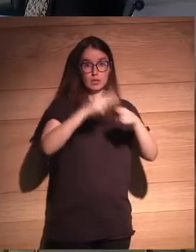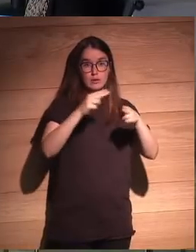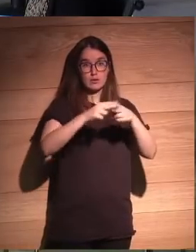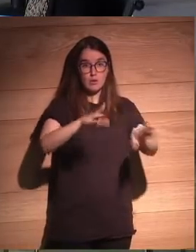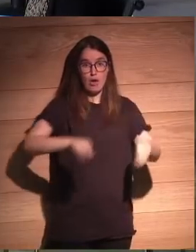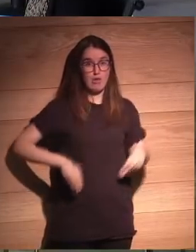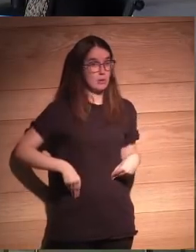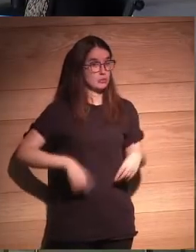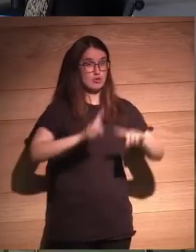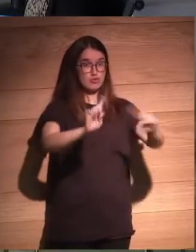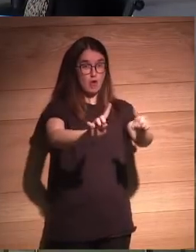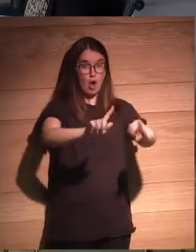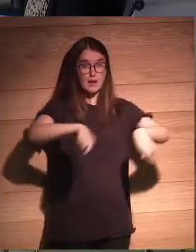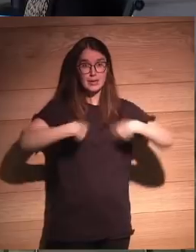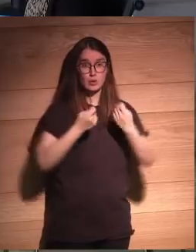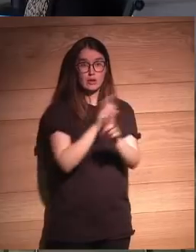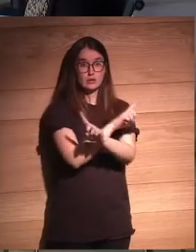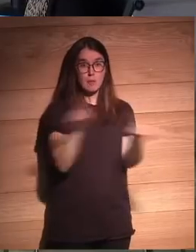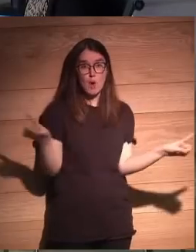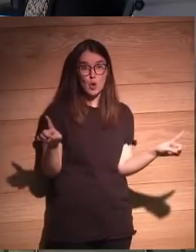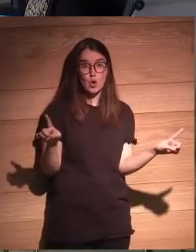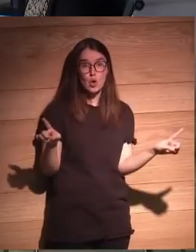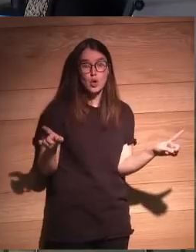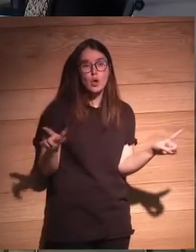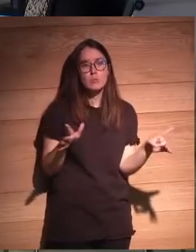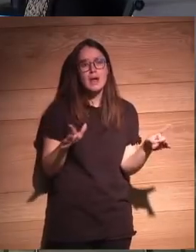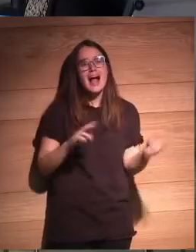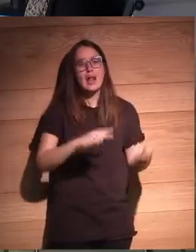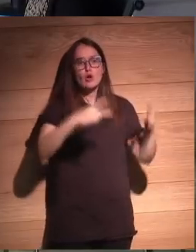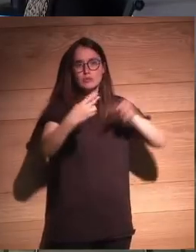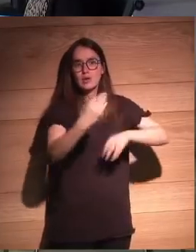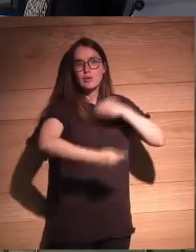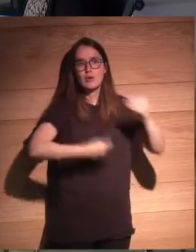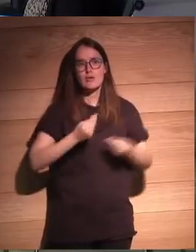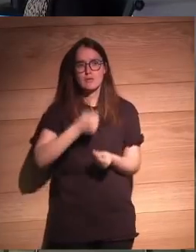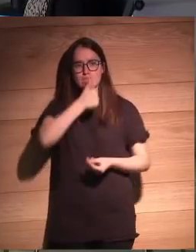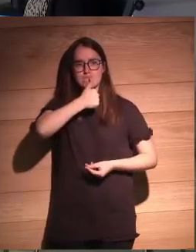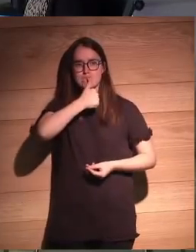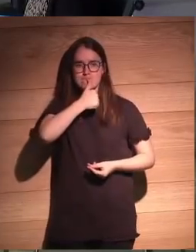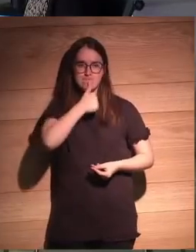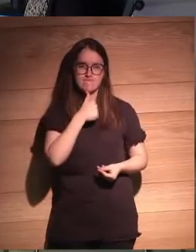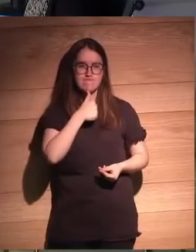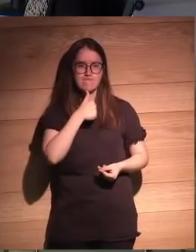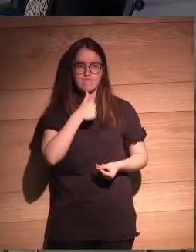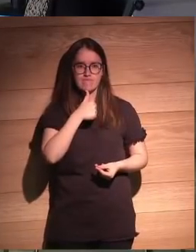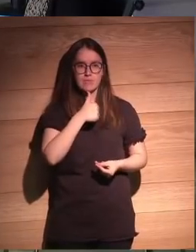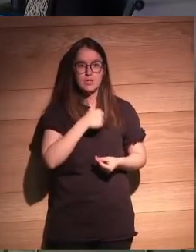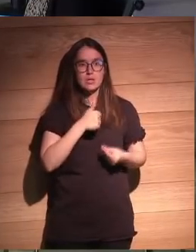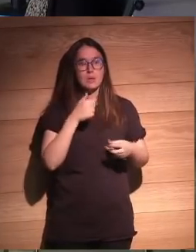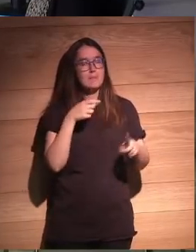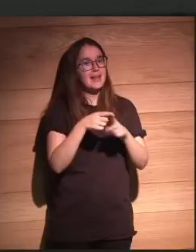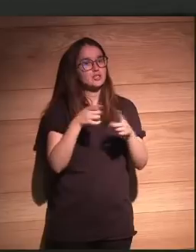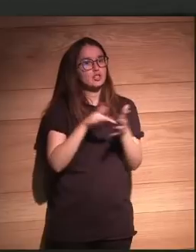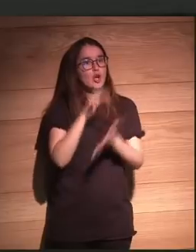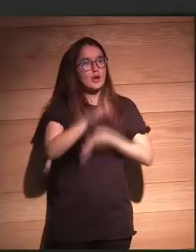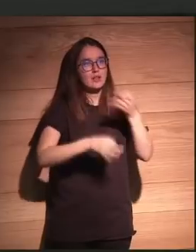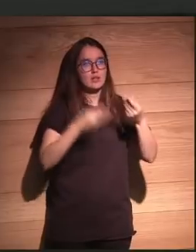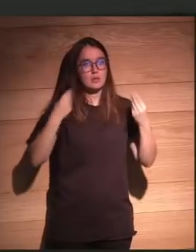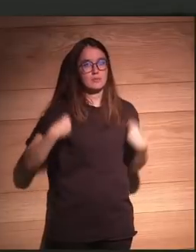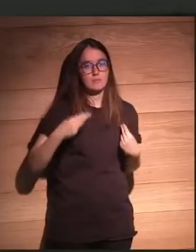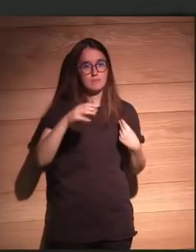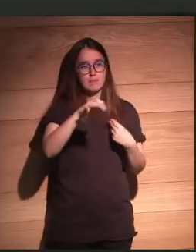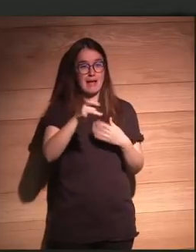voy a naturalizar, no lo voy a asumir y por el contrario lo voy a resistir y me voy a poner a ello. Y para ello hay organizaciones como la